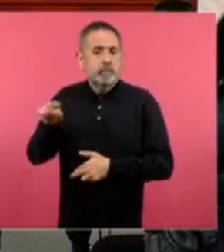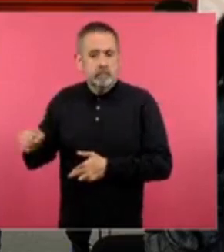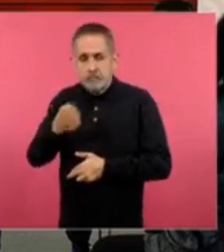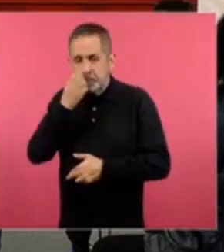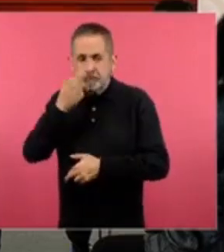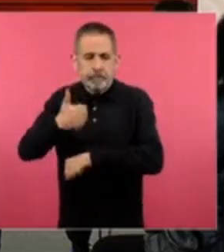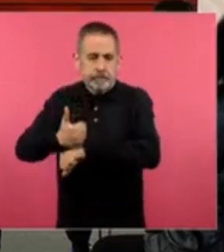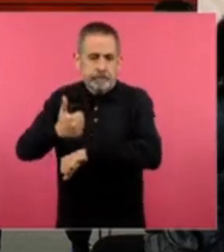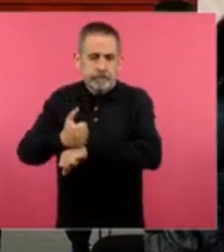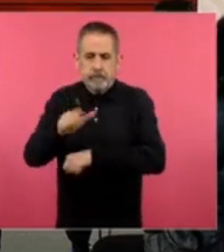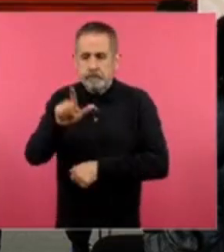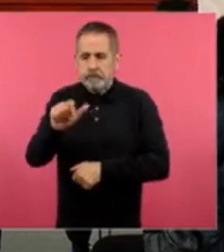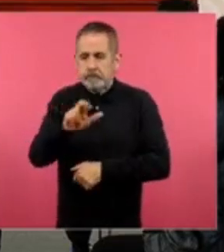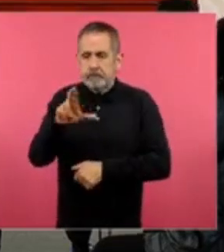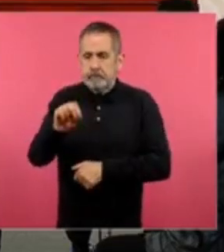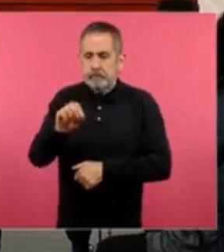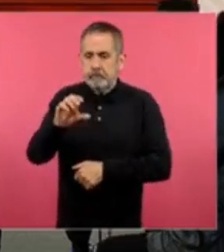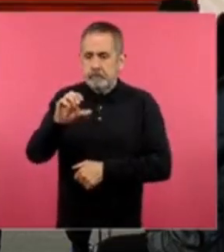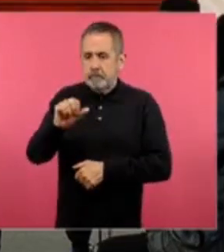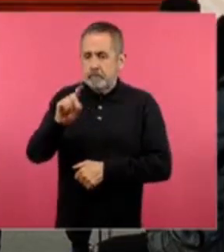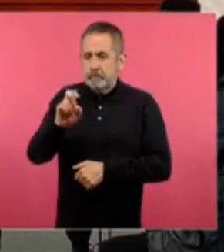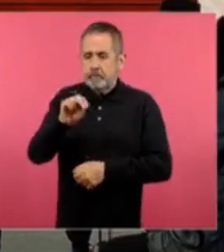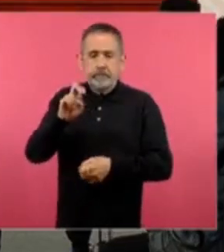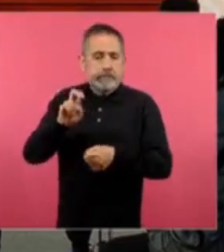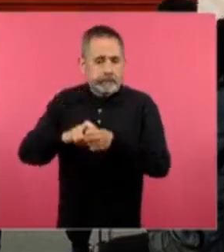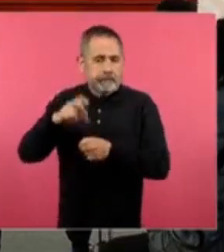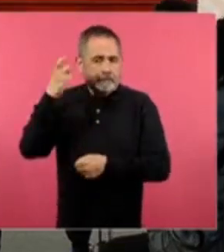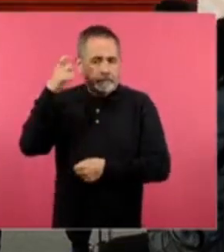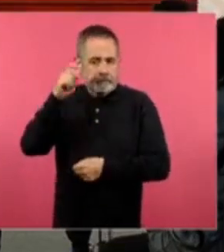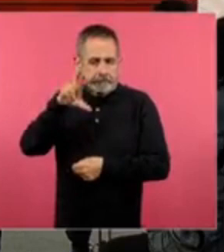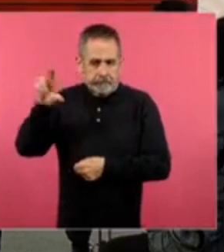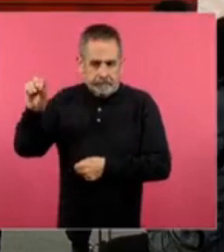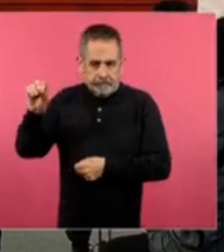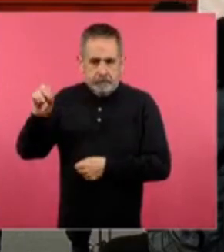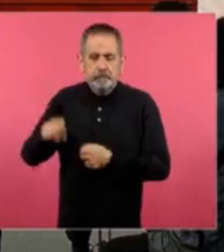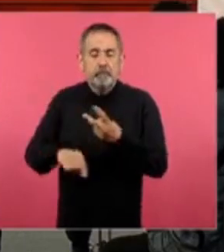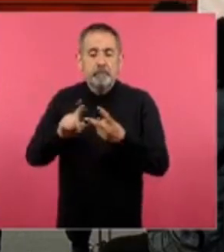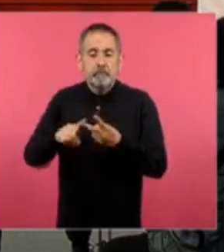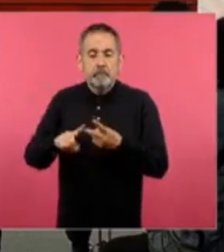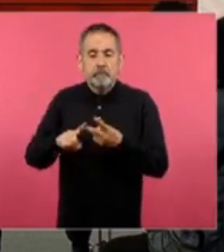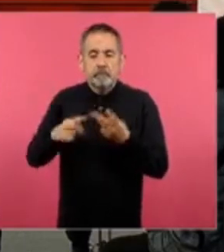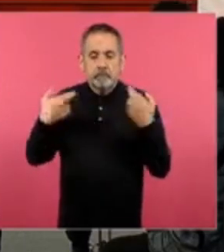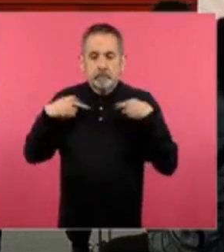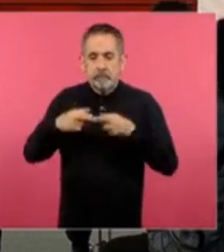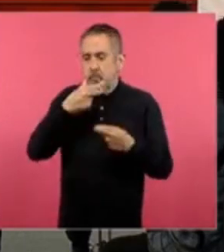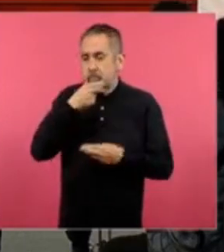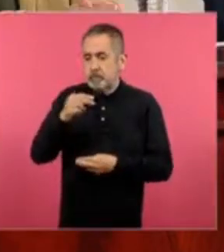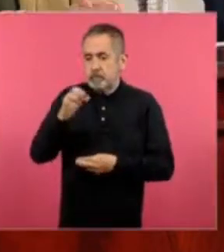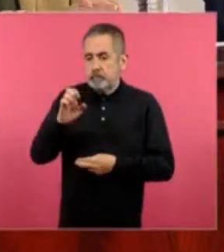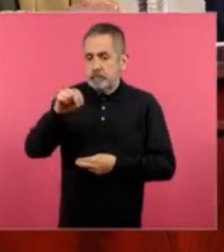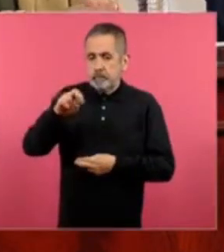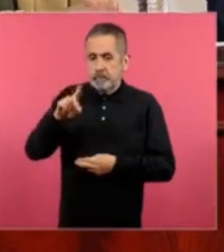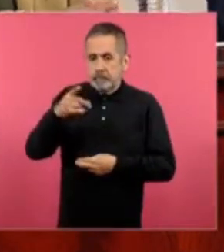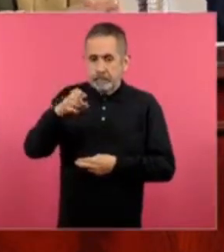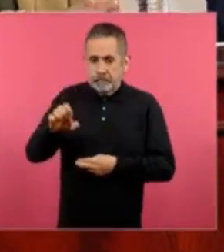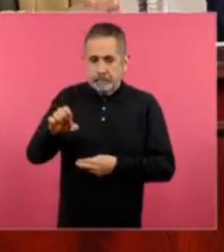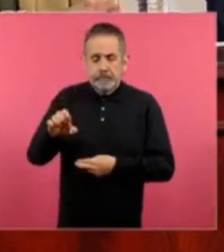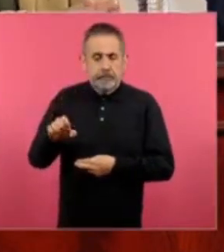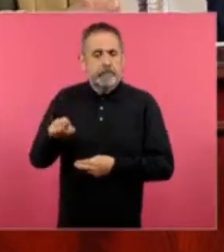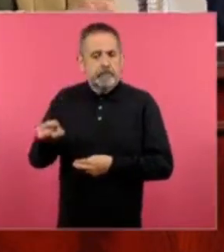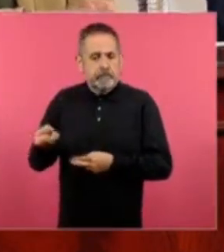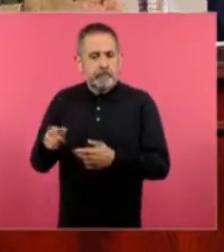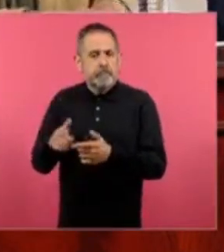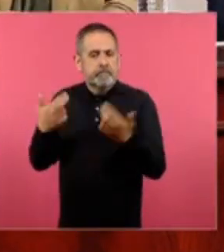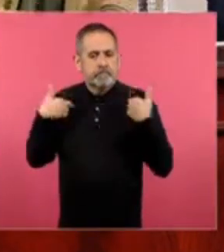Primaria Lázaro Cárdenas en Quintana Roo. El maestro Enrique Guzmán Sánchez, que es maestro frente a grupo